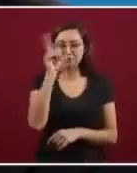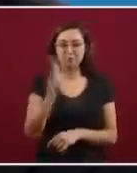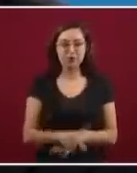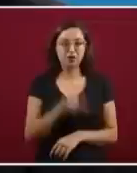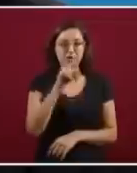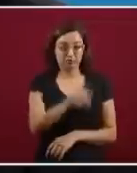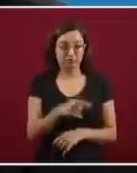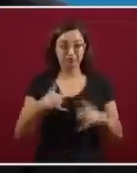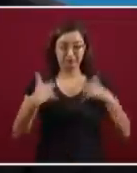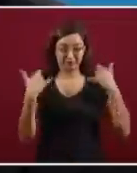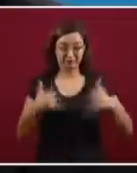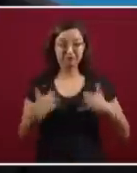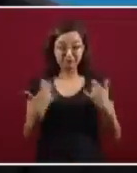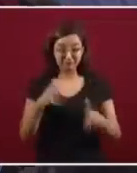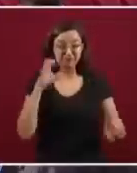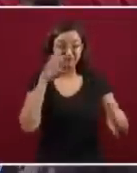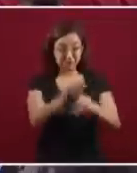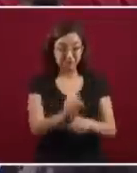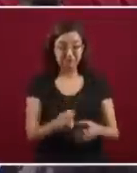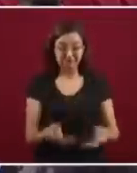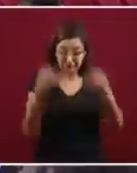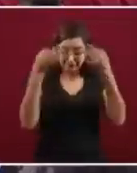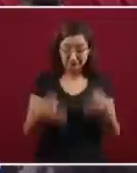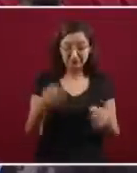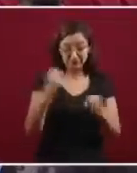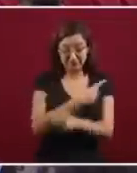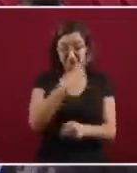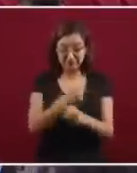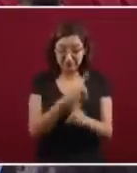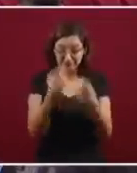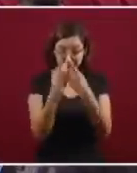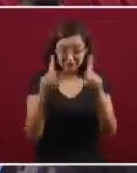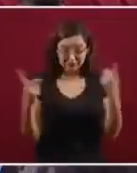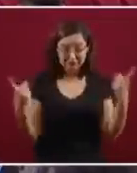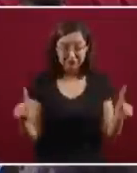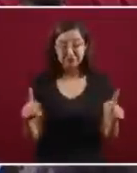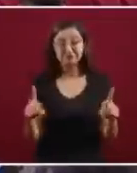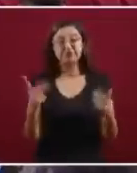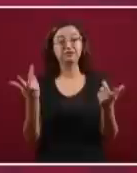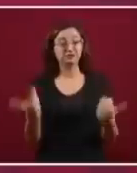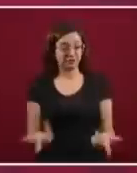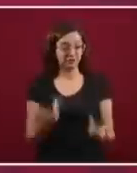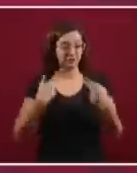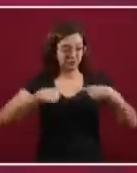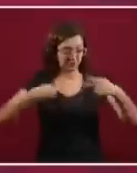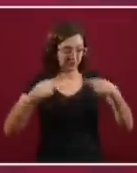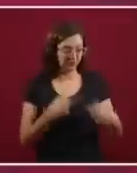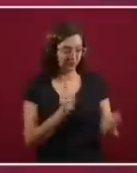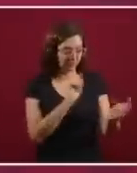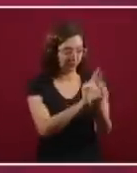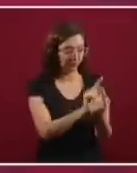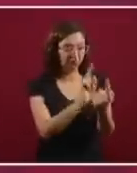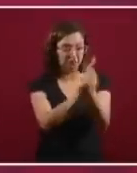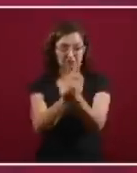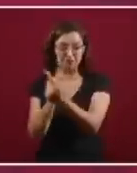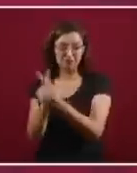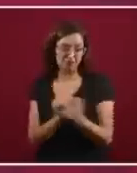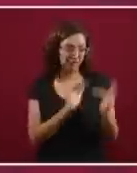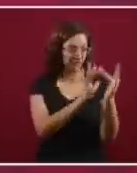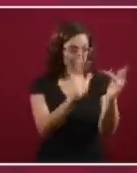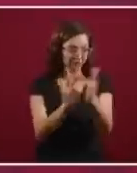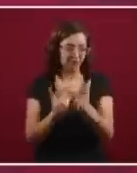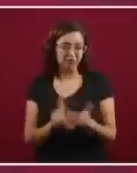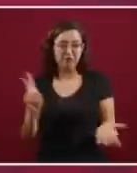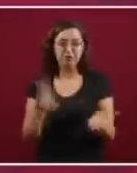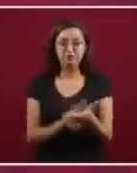realización plena no van a tener una oportunidad de desarrollo no van a tener una vinculación significativa con sus padres